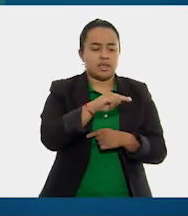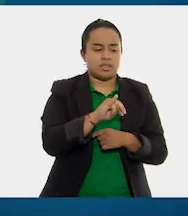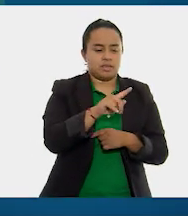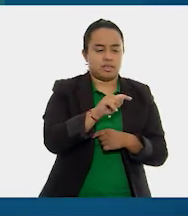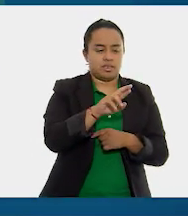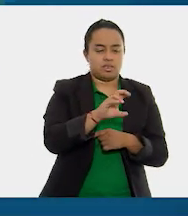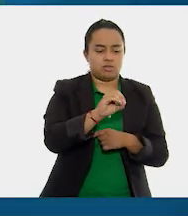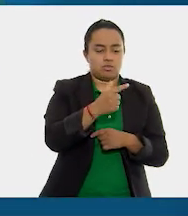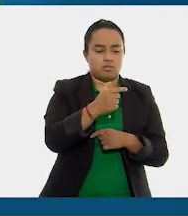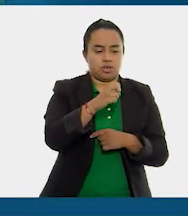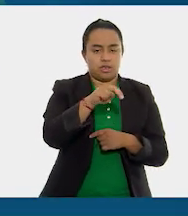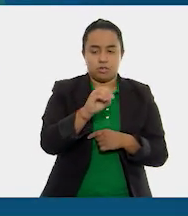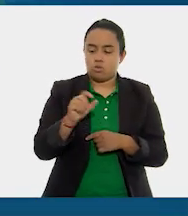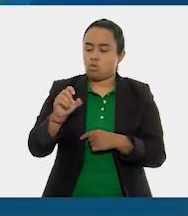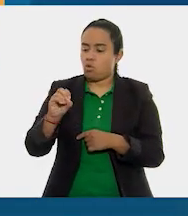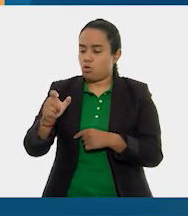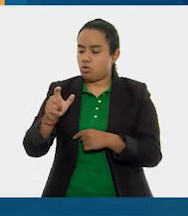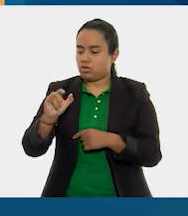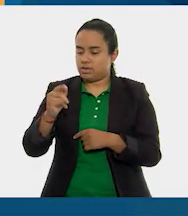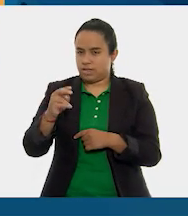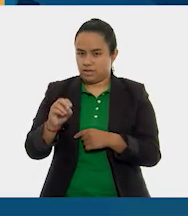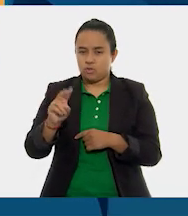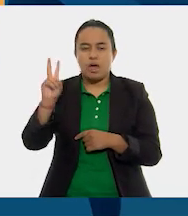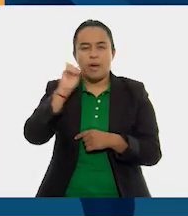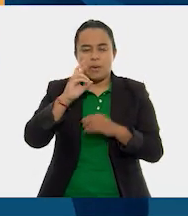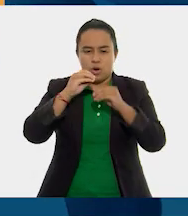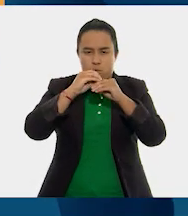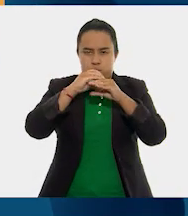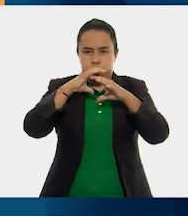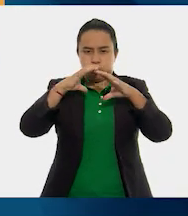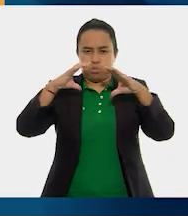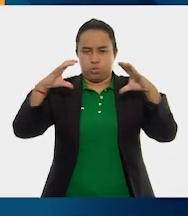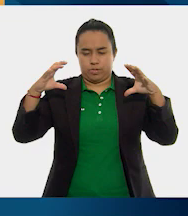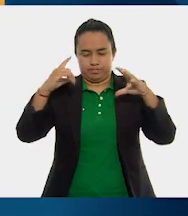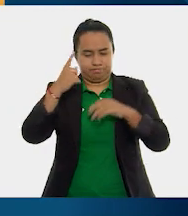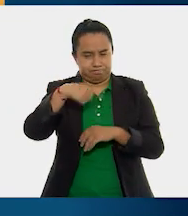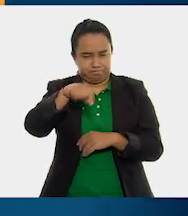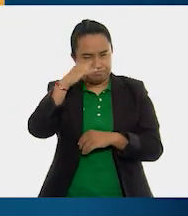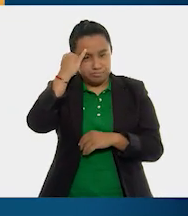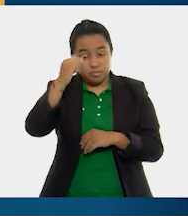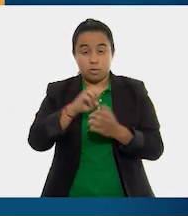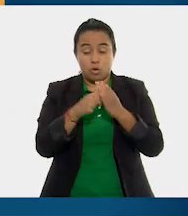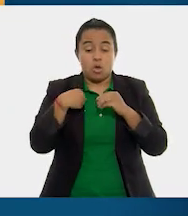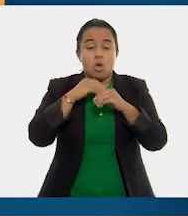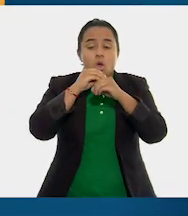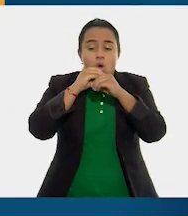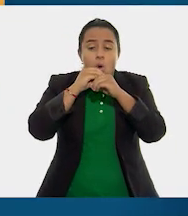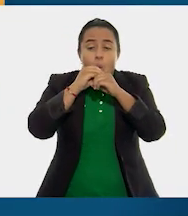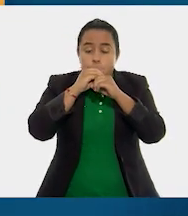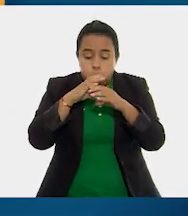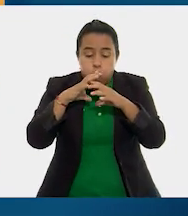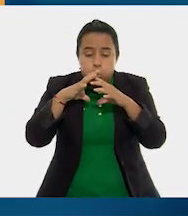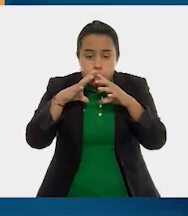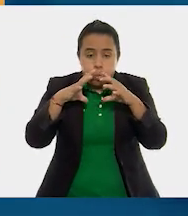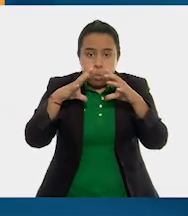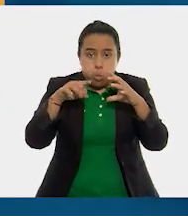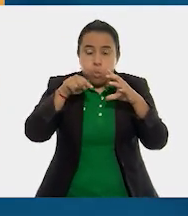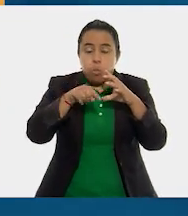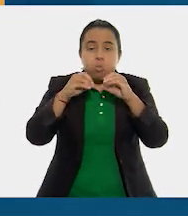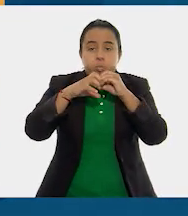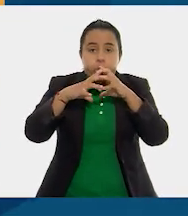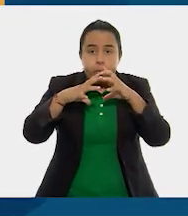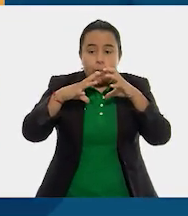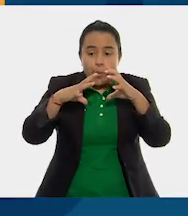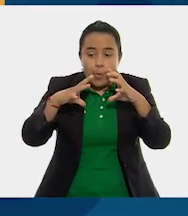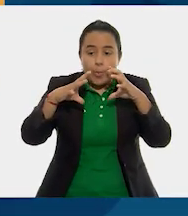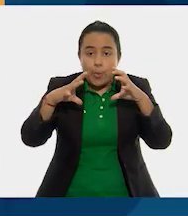oxígeno. Hagamos un pequeño experimento con un globo. Si nosotros inflamos un globo, estamos llenando ese globo